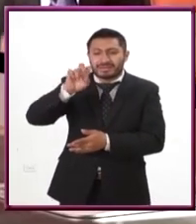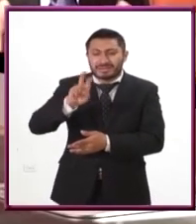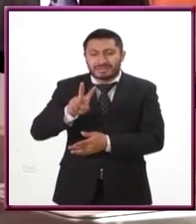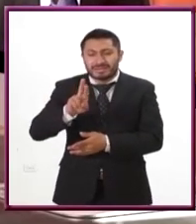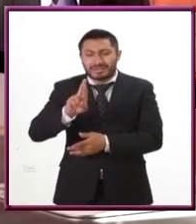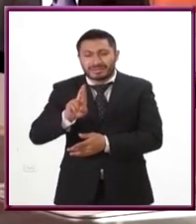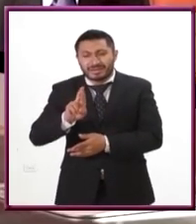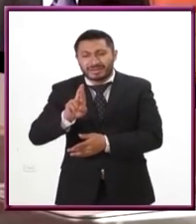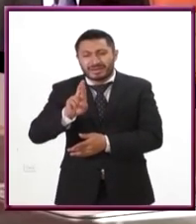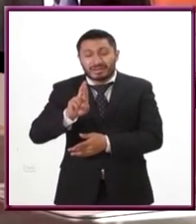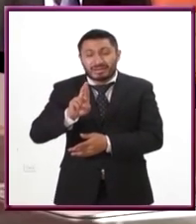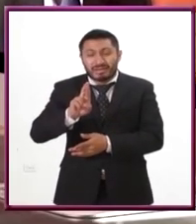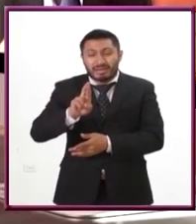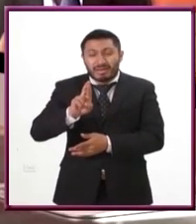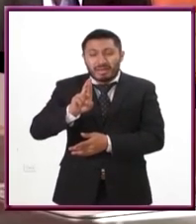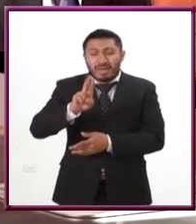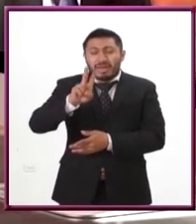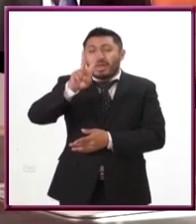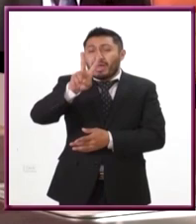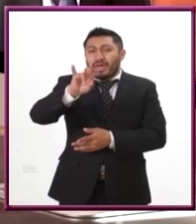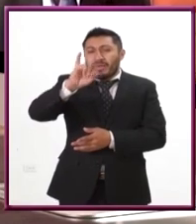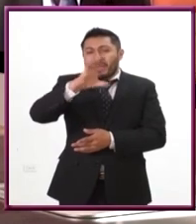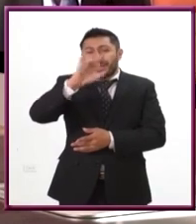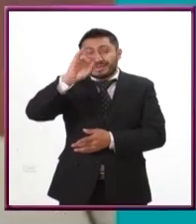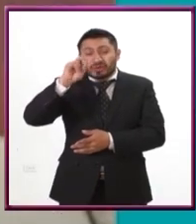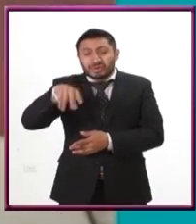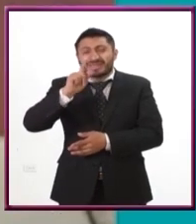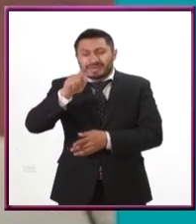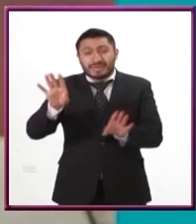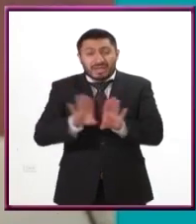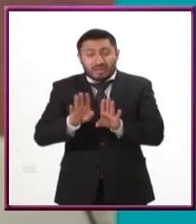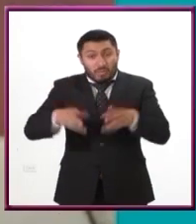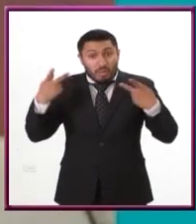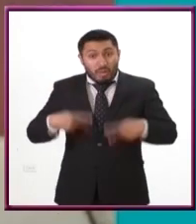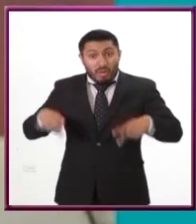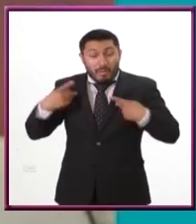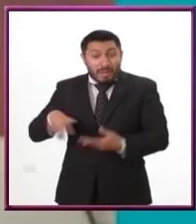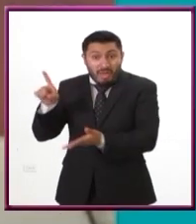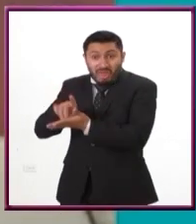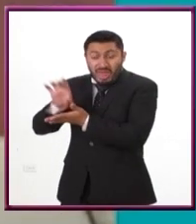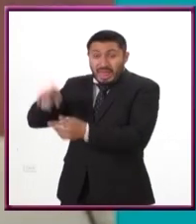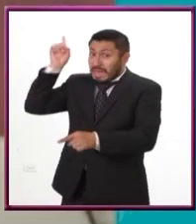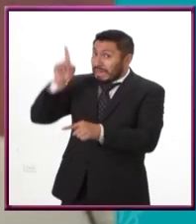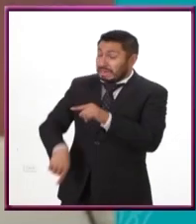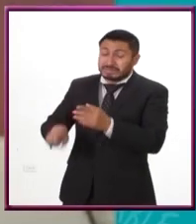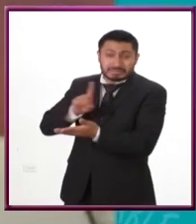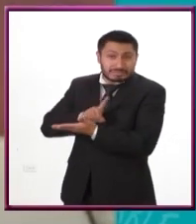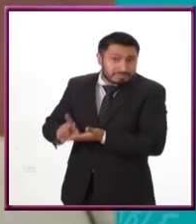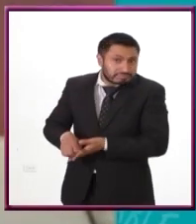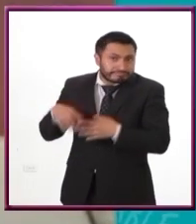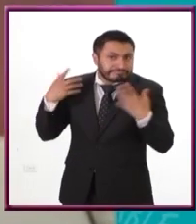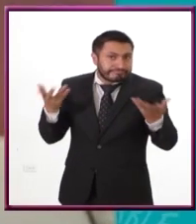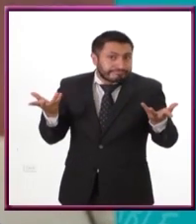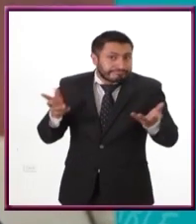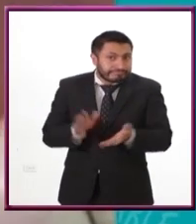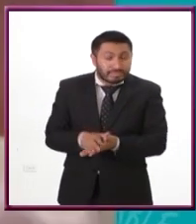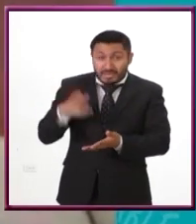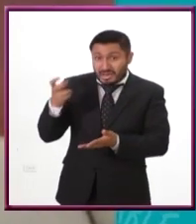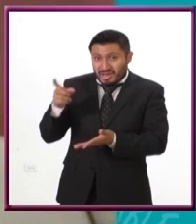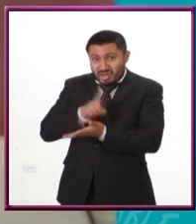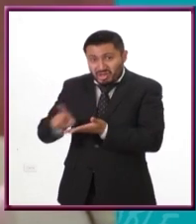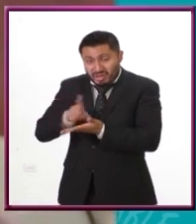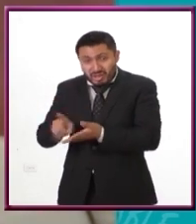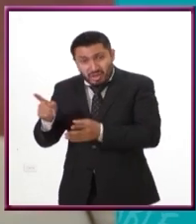Bueno, interdicción es un estado o un juicio en el que se le quitan todos sus derechos a la persona con discapacidad y